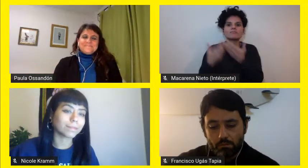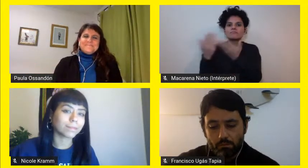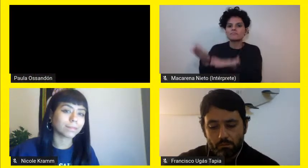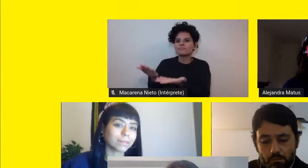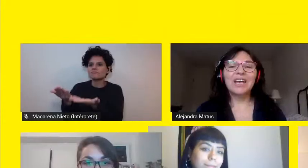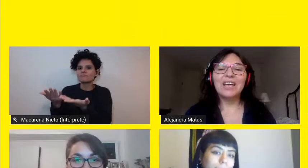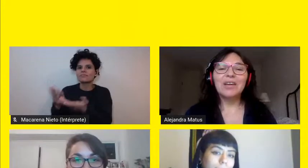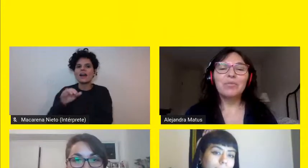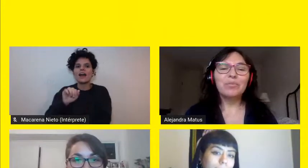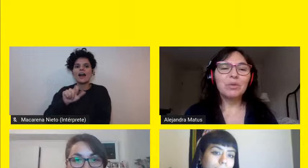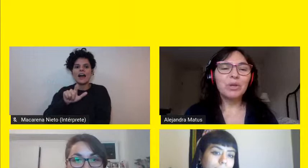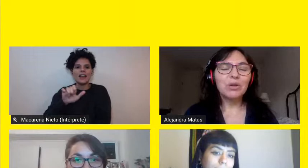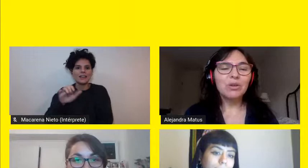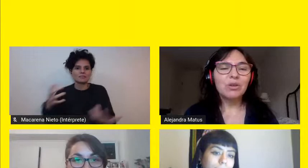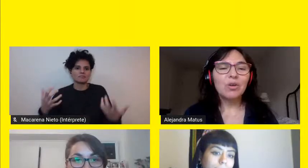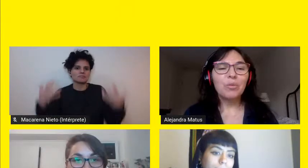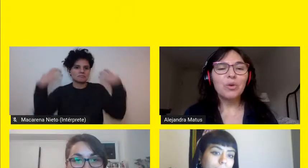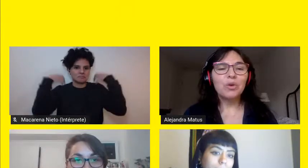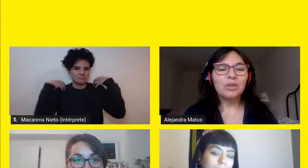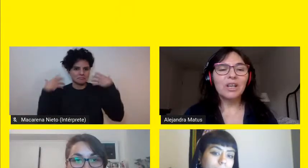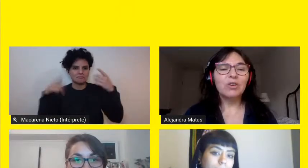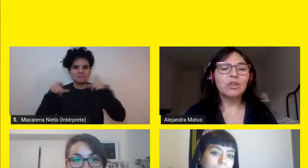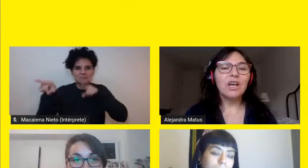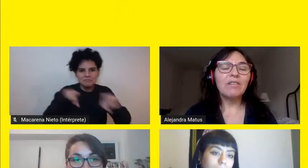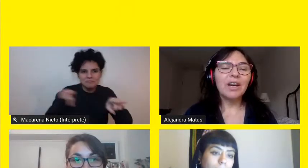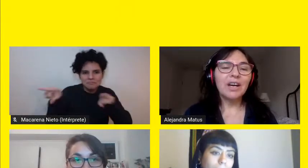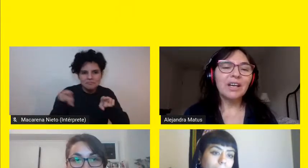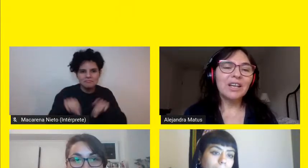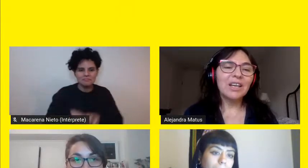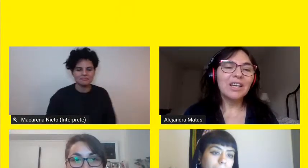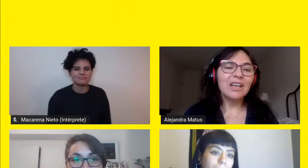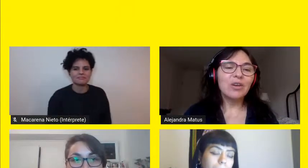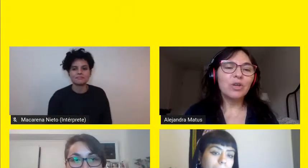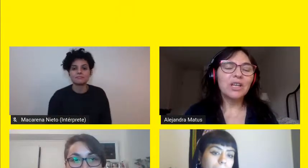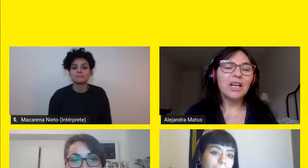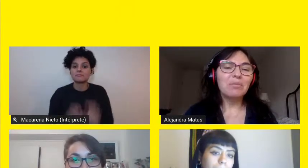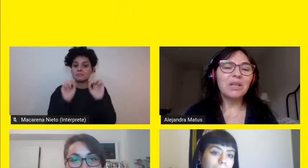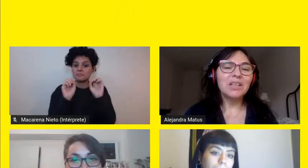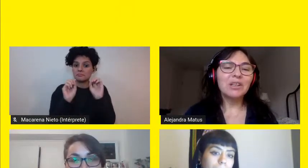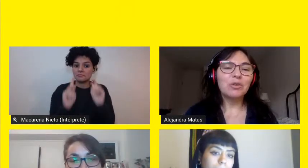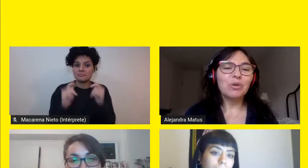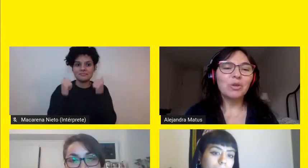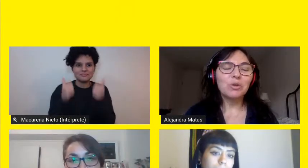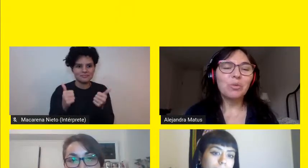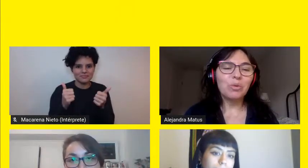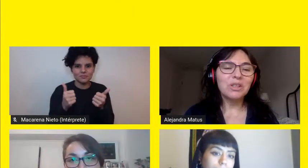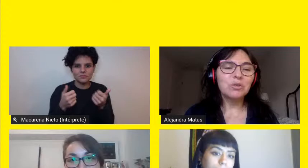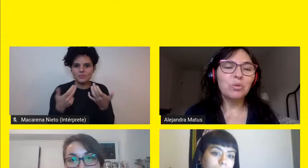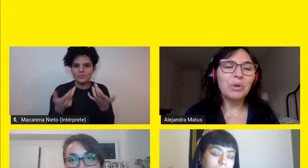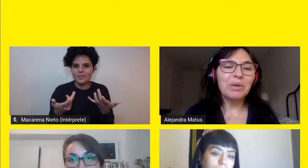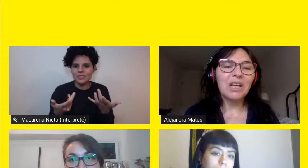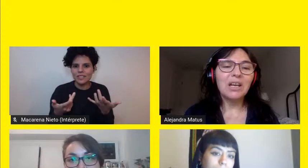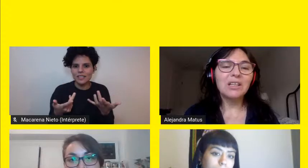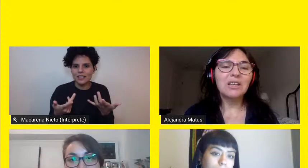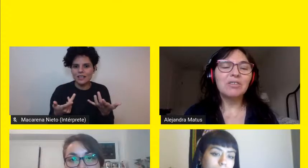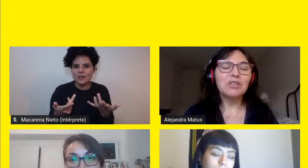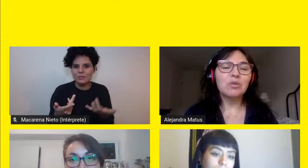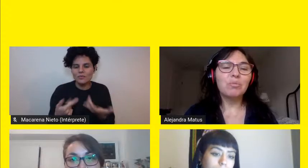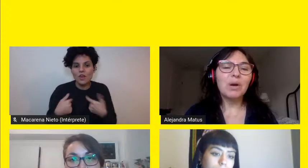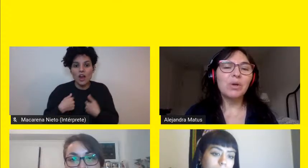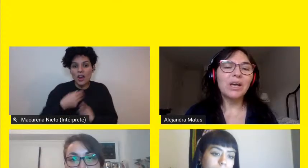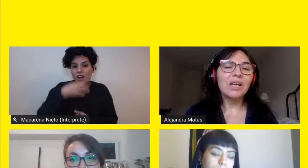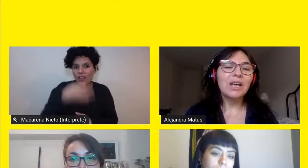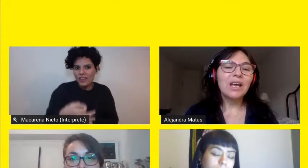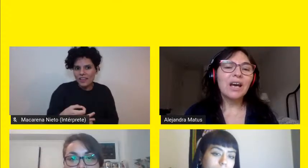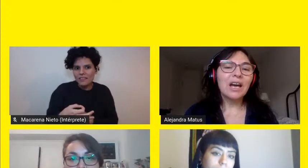gracias. Bueno, como les contaba originalmente, o en su primera